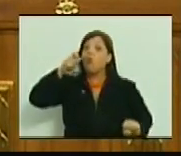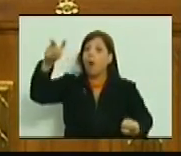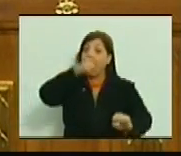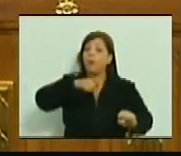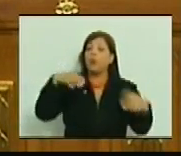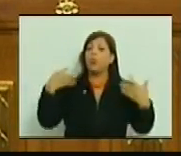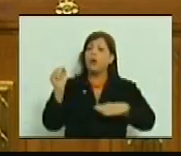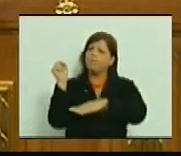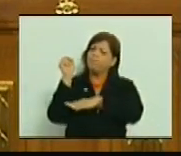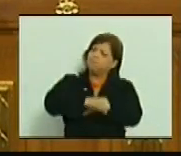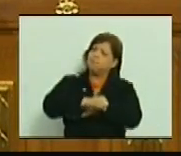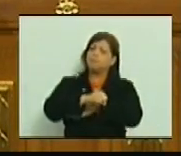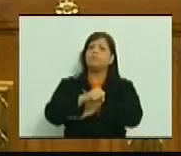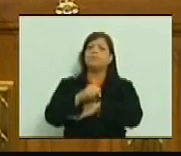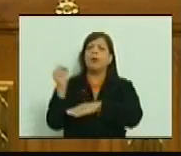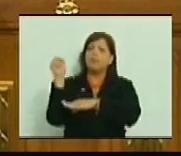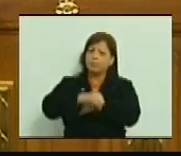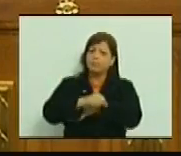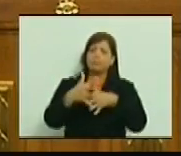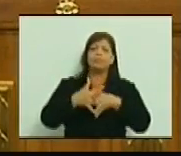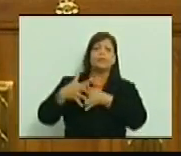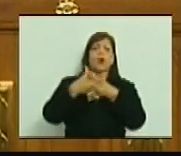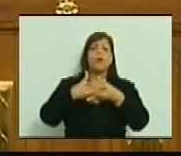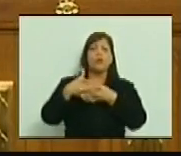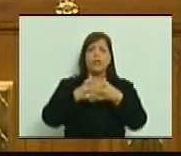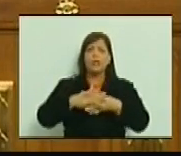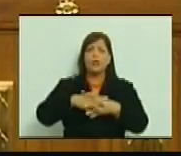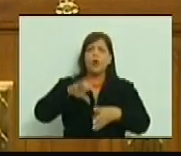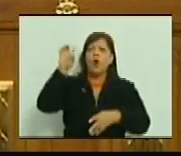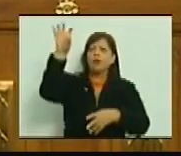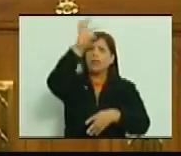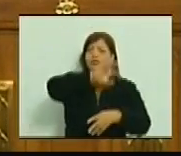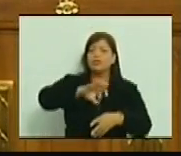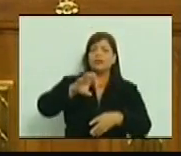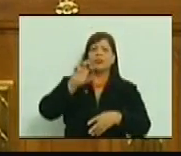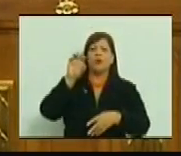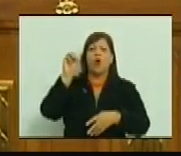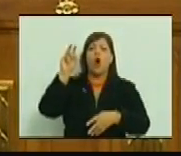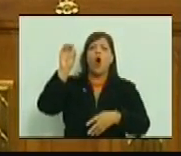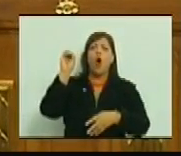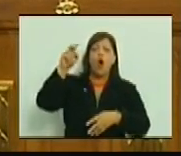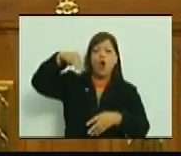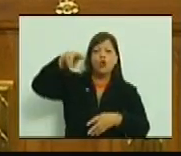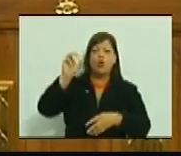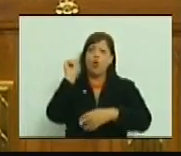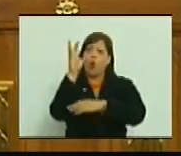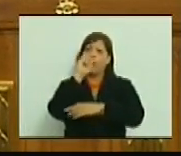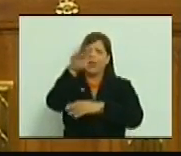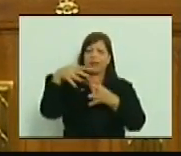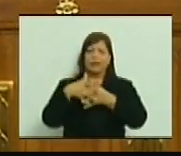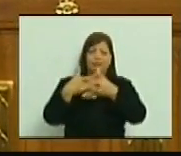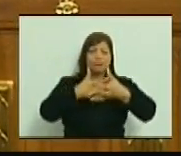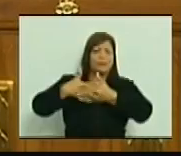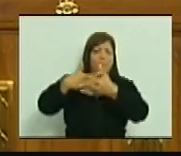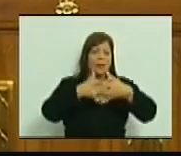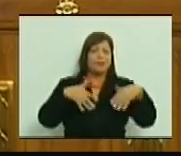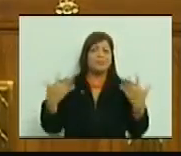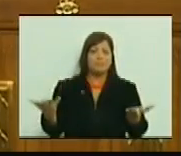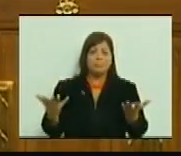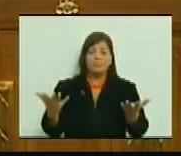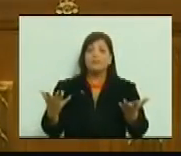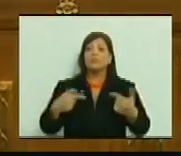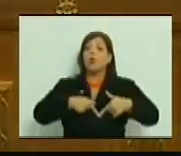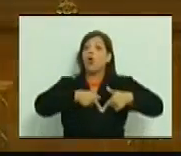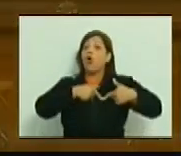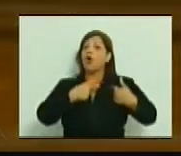ha derrotado ese embargo en Naciones Unidas, en el Congreso norteamericano, y por supuesto en el